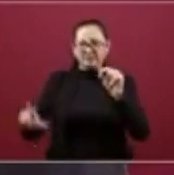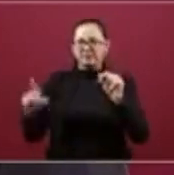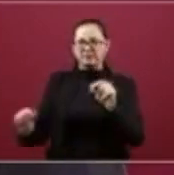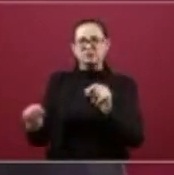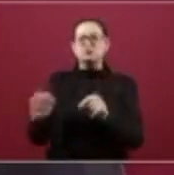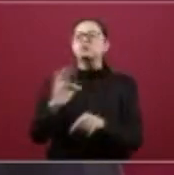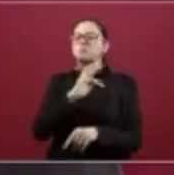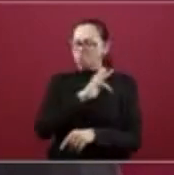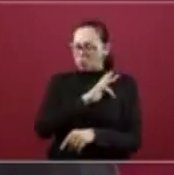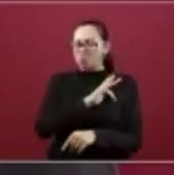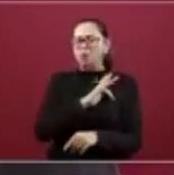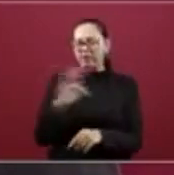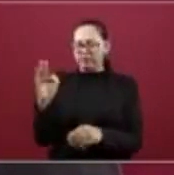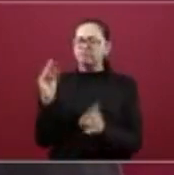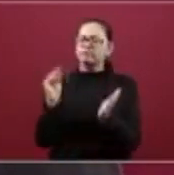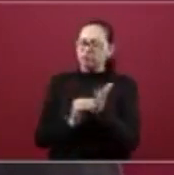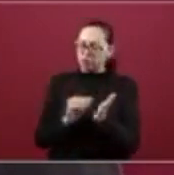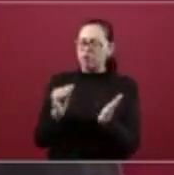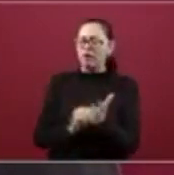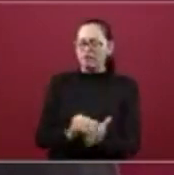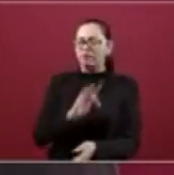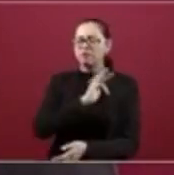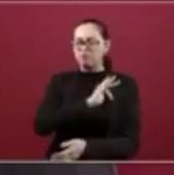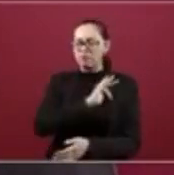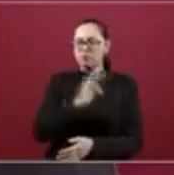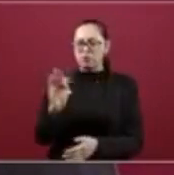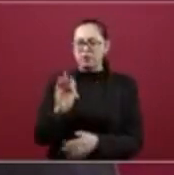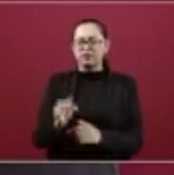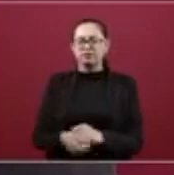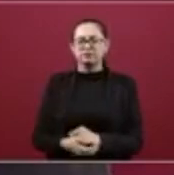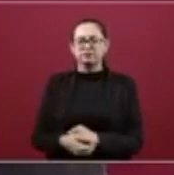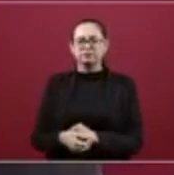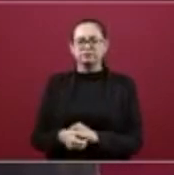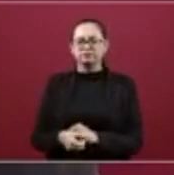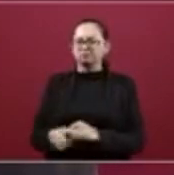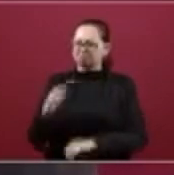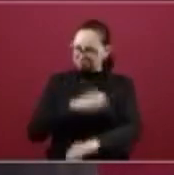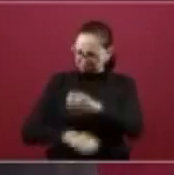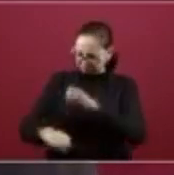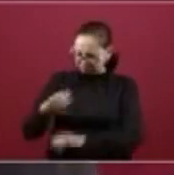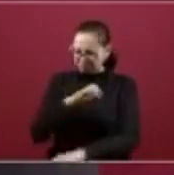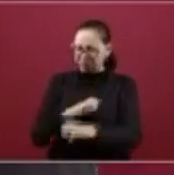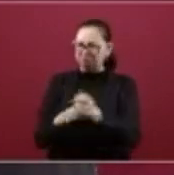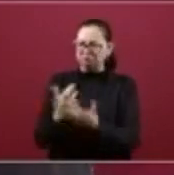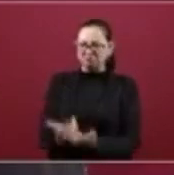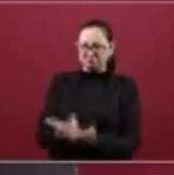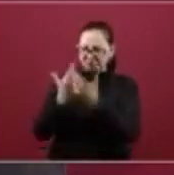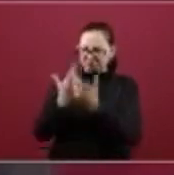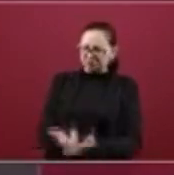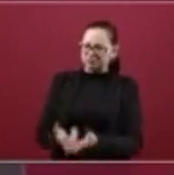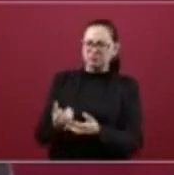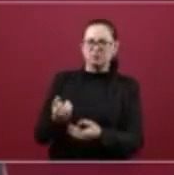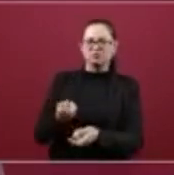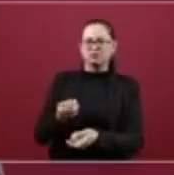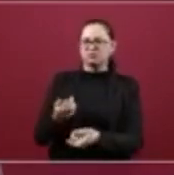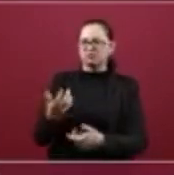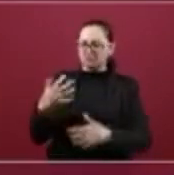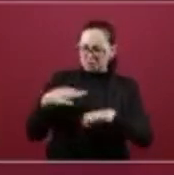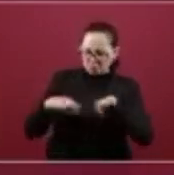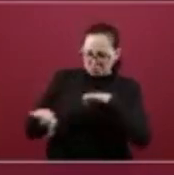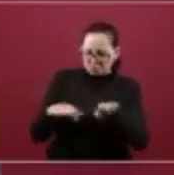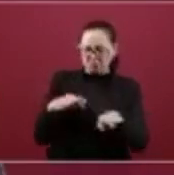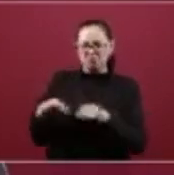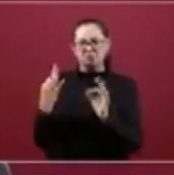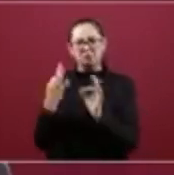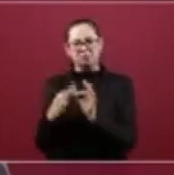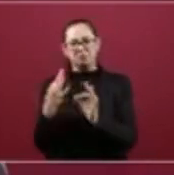que produzca, que sea eficiente y sobre todo una